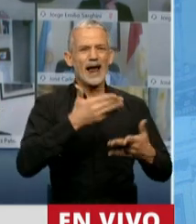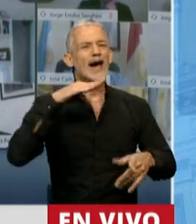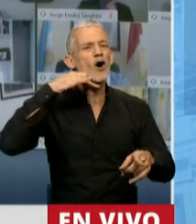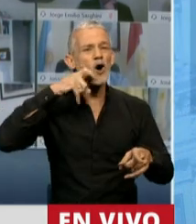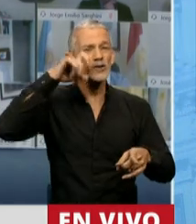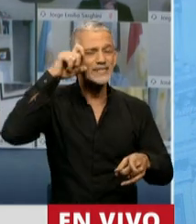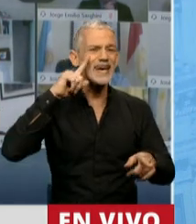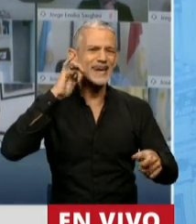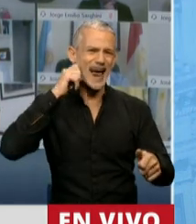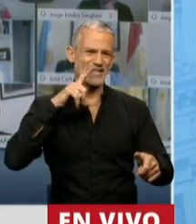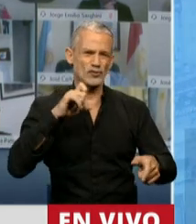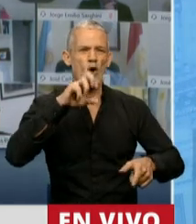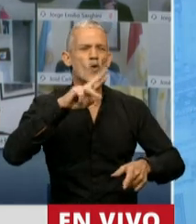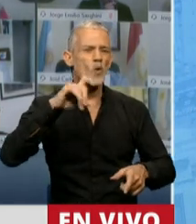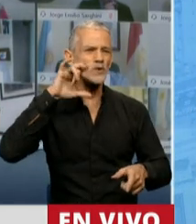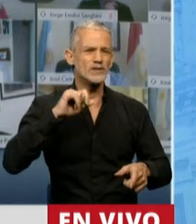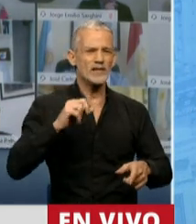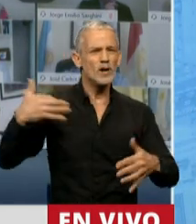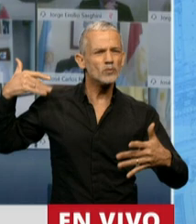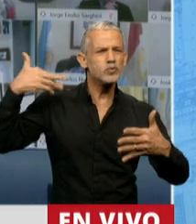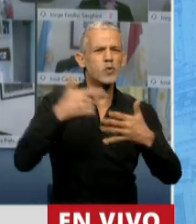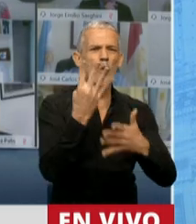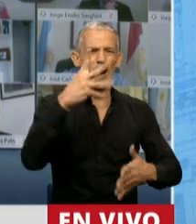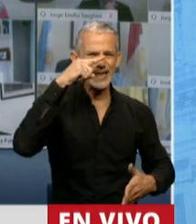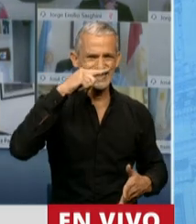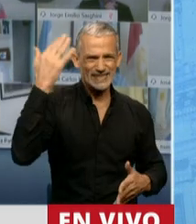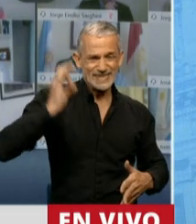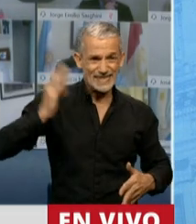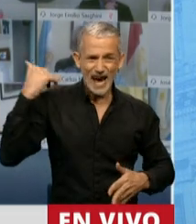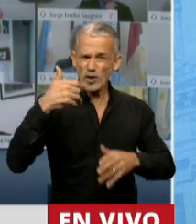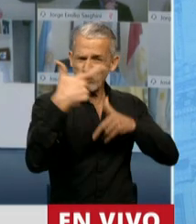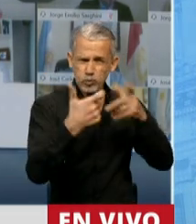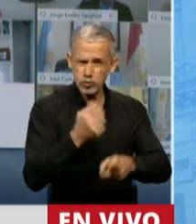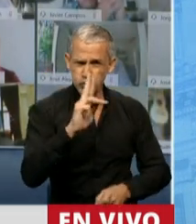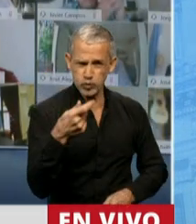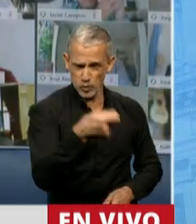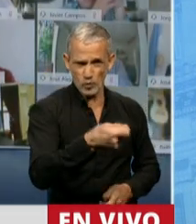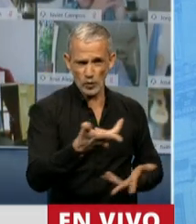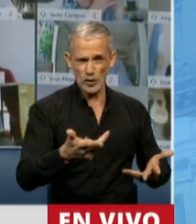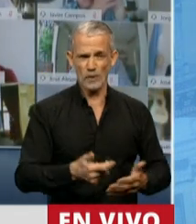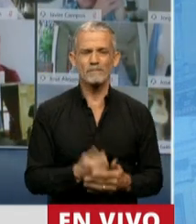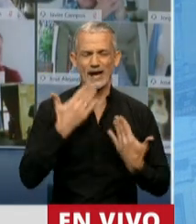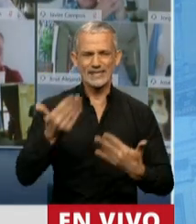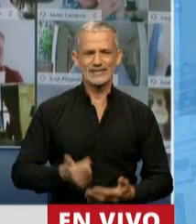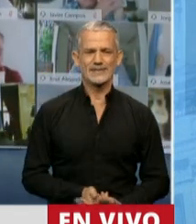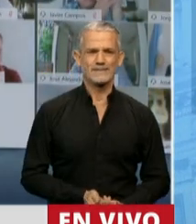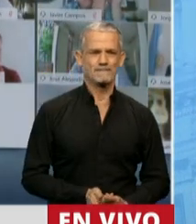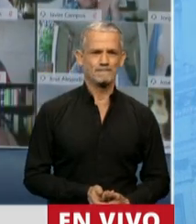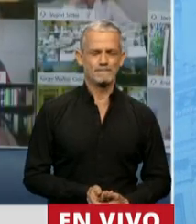Ignacio ruchi a 47 años de su asesinato vill Gracias señor